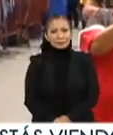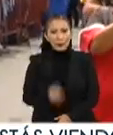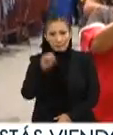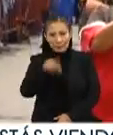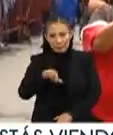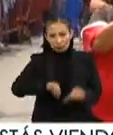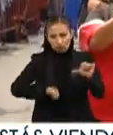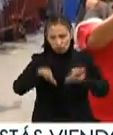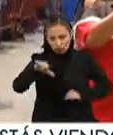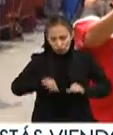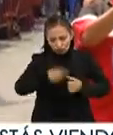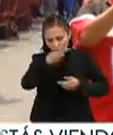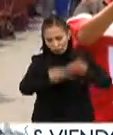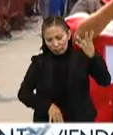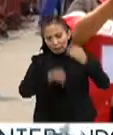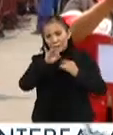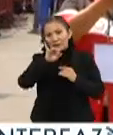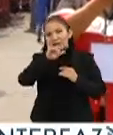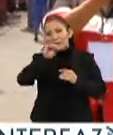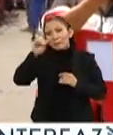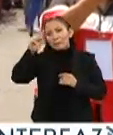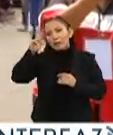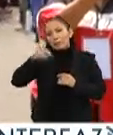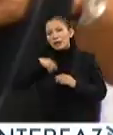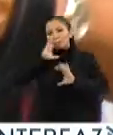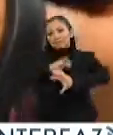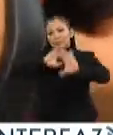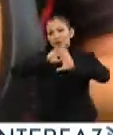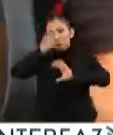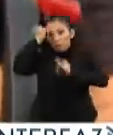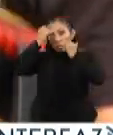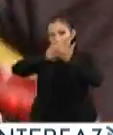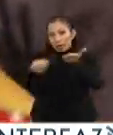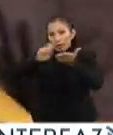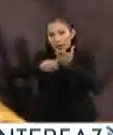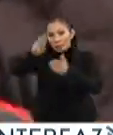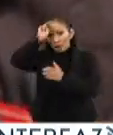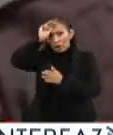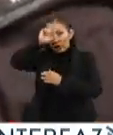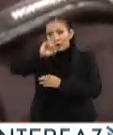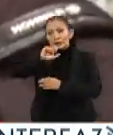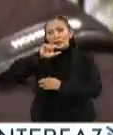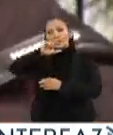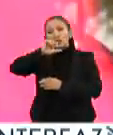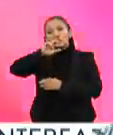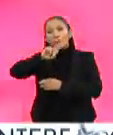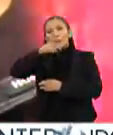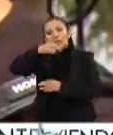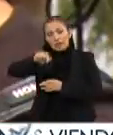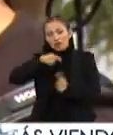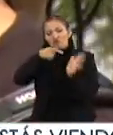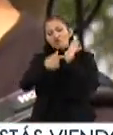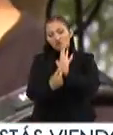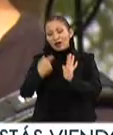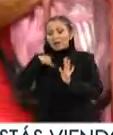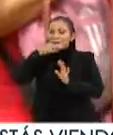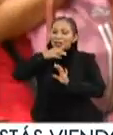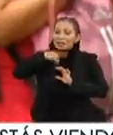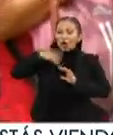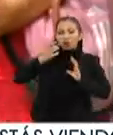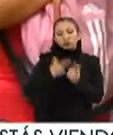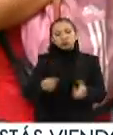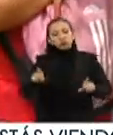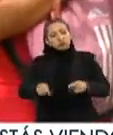Como parte de las actividades de la FIL IPN, el cantante y compositor regiomontano Celso Piña se presentó en este festejo con